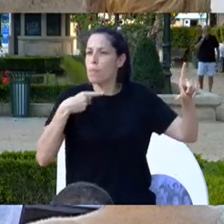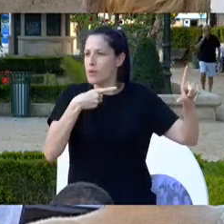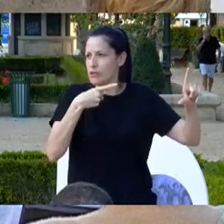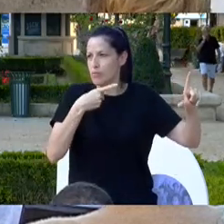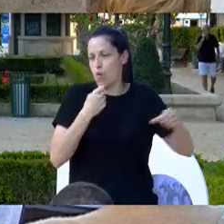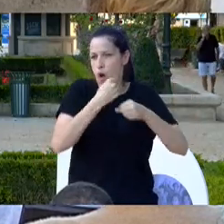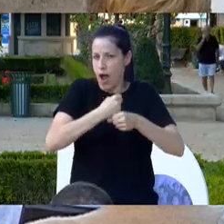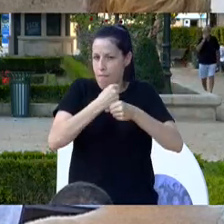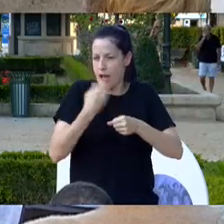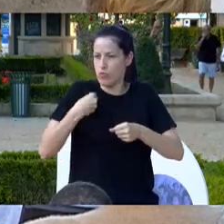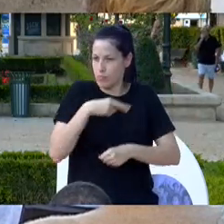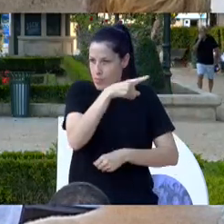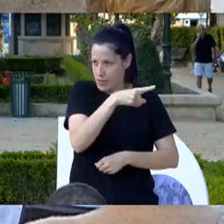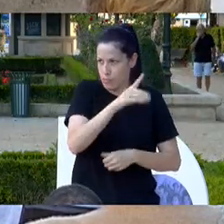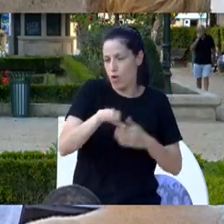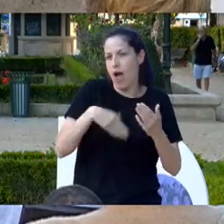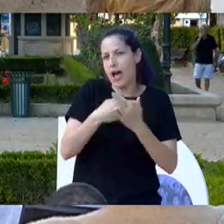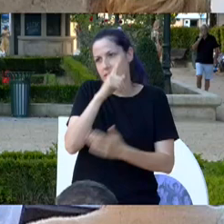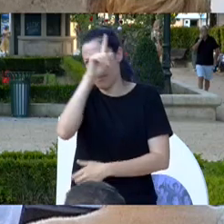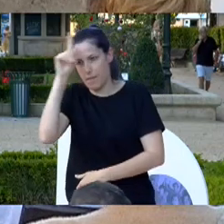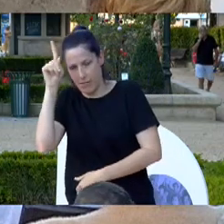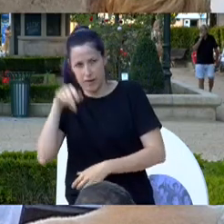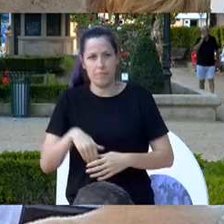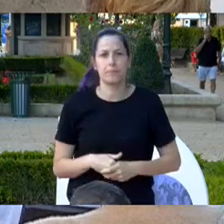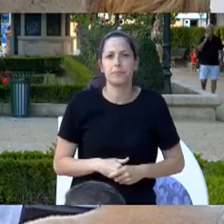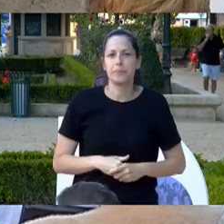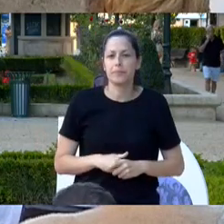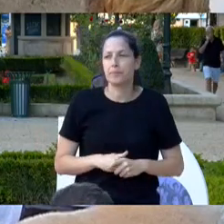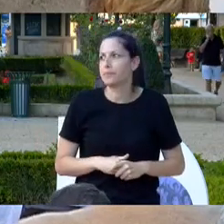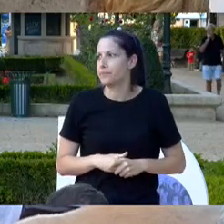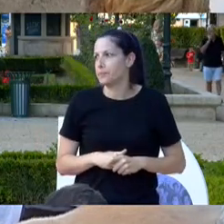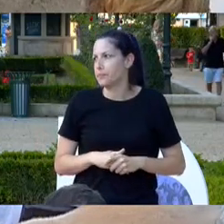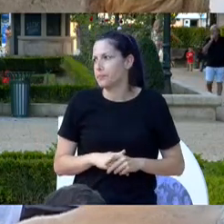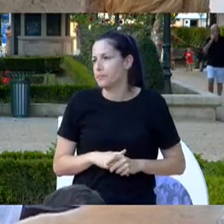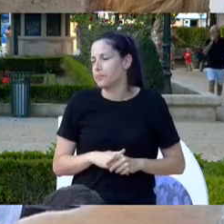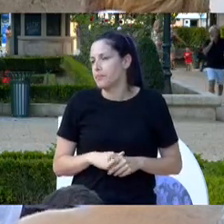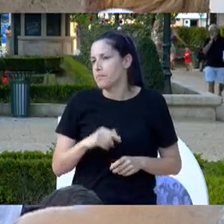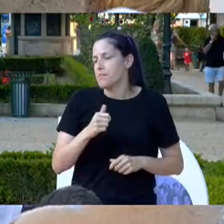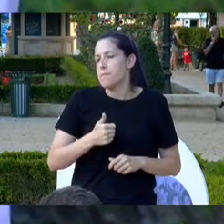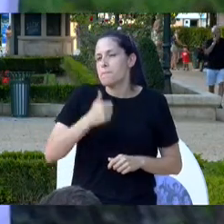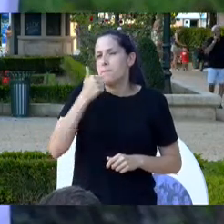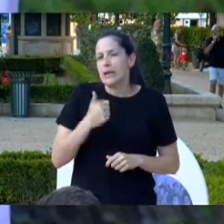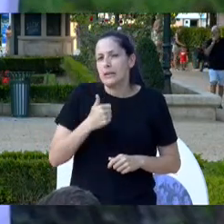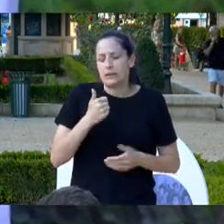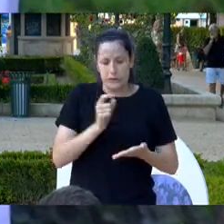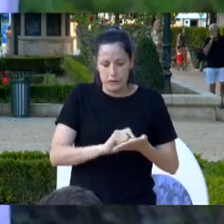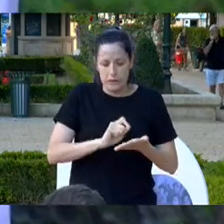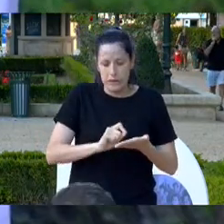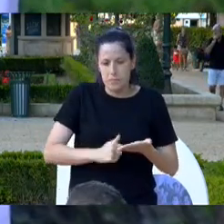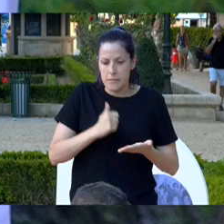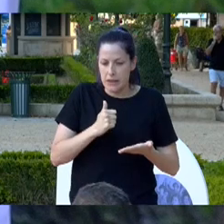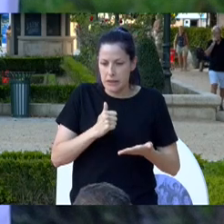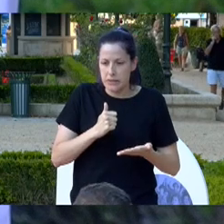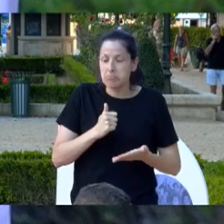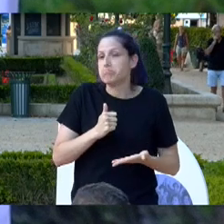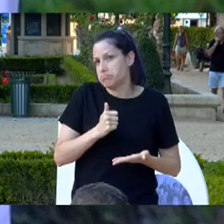iba Ernestino Cero a Madrid. Que máis cousas teño por aquí? Bueno, pois, en